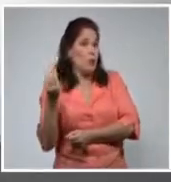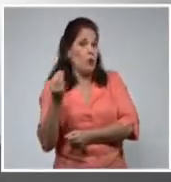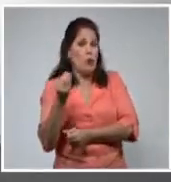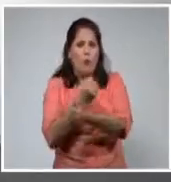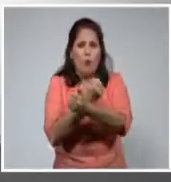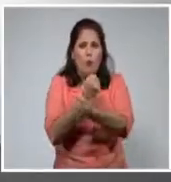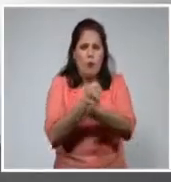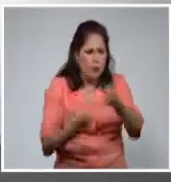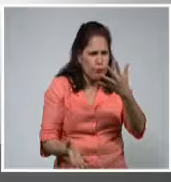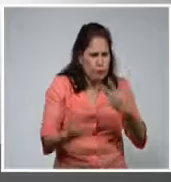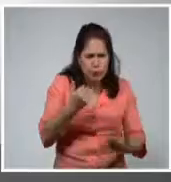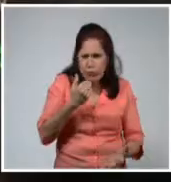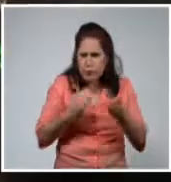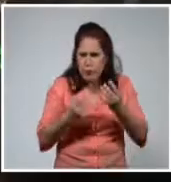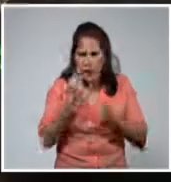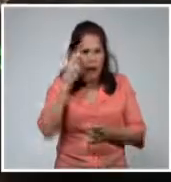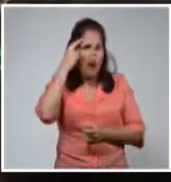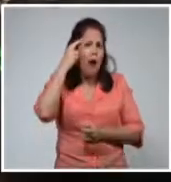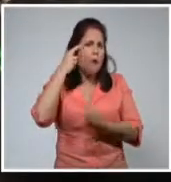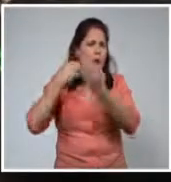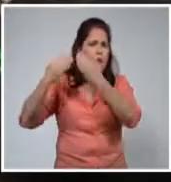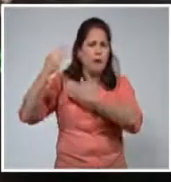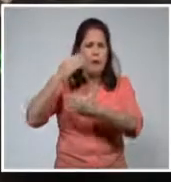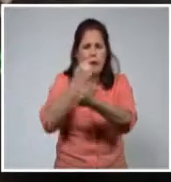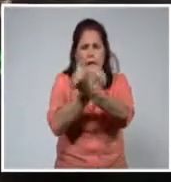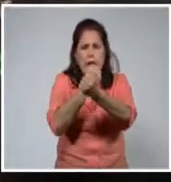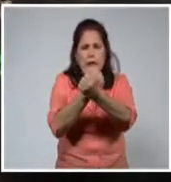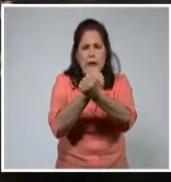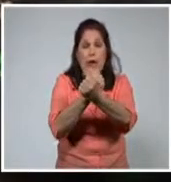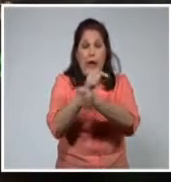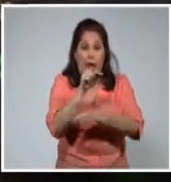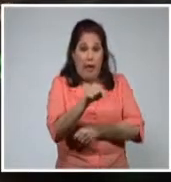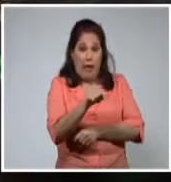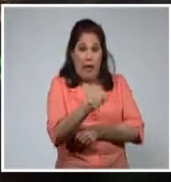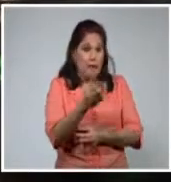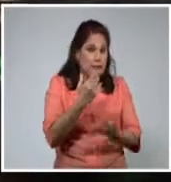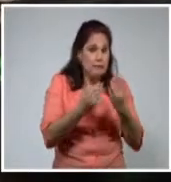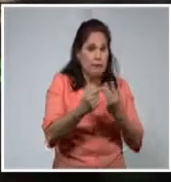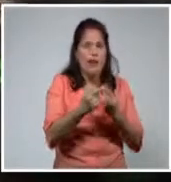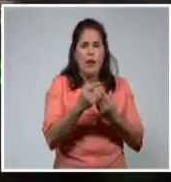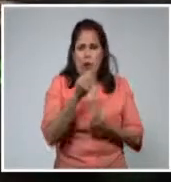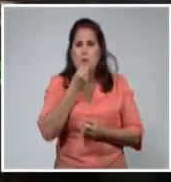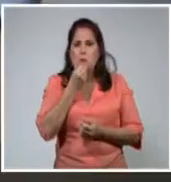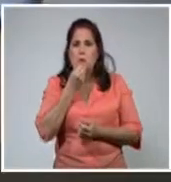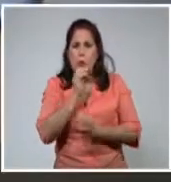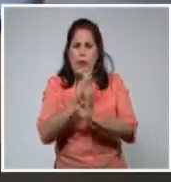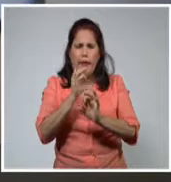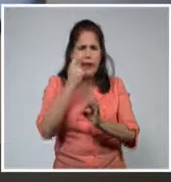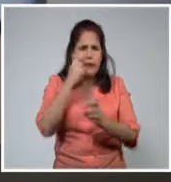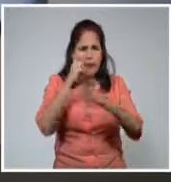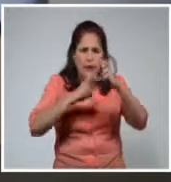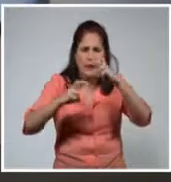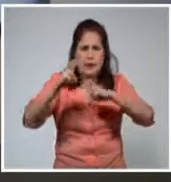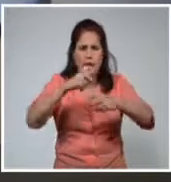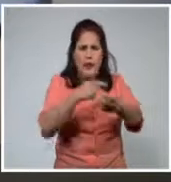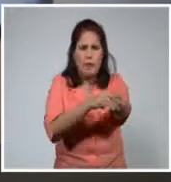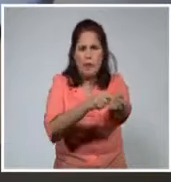interno. A través de los siglos, esa estructura permanece a salvo de factores ambientales adversos. Junto a estas